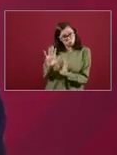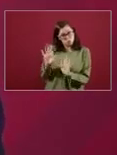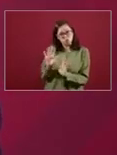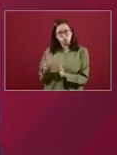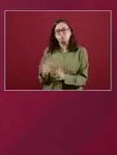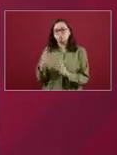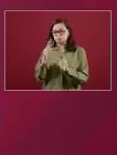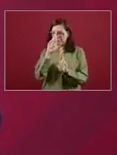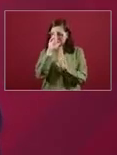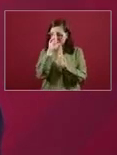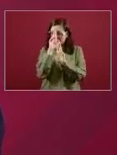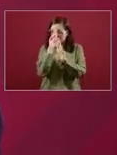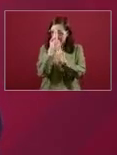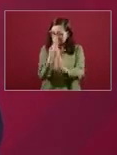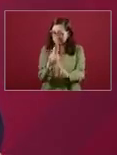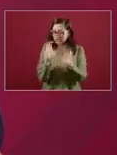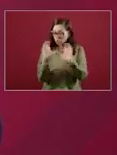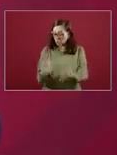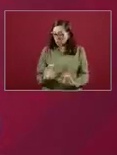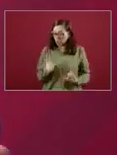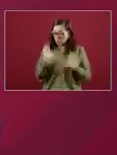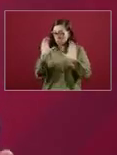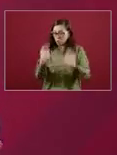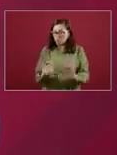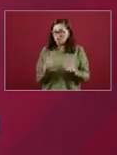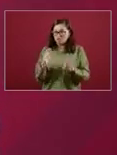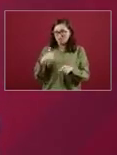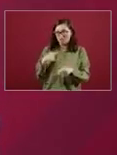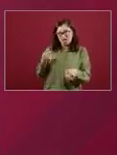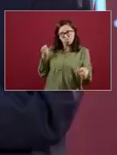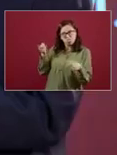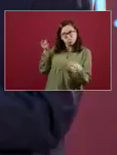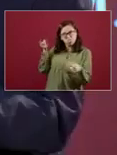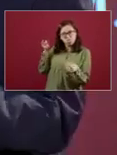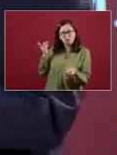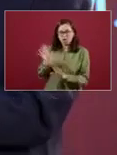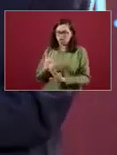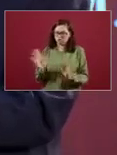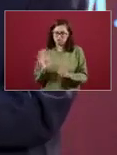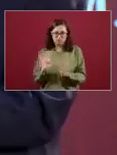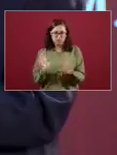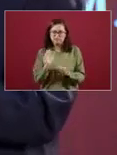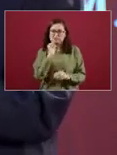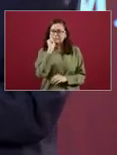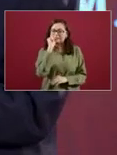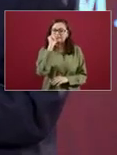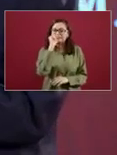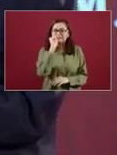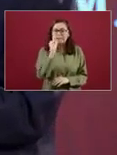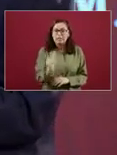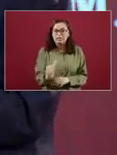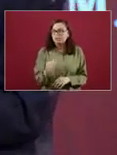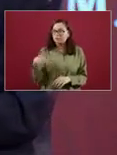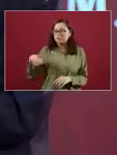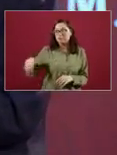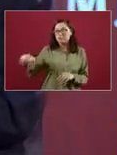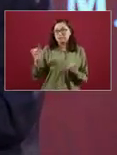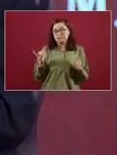Con mucho cuidado, no quiero testerear a nadie, porque hay mucha